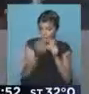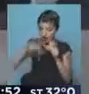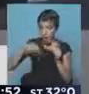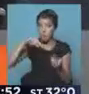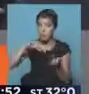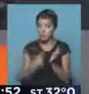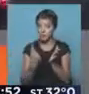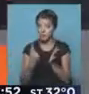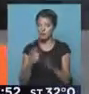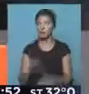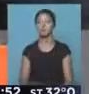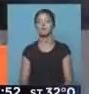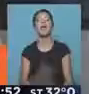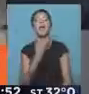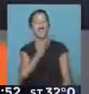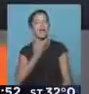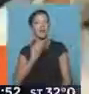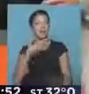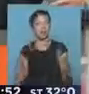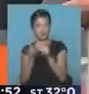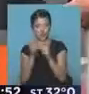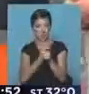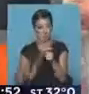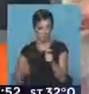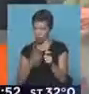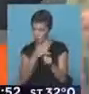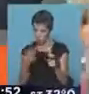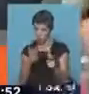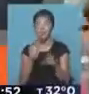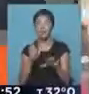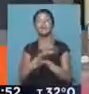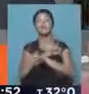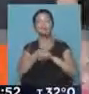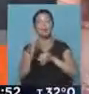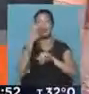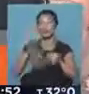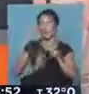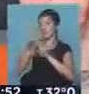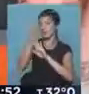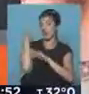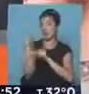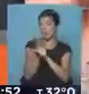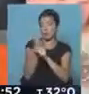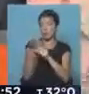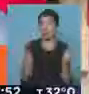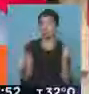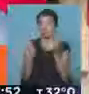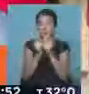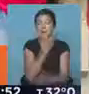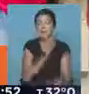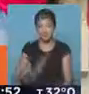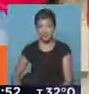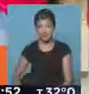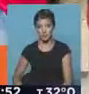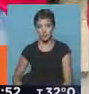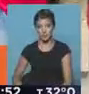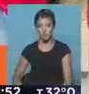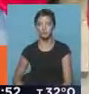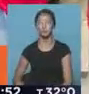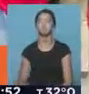no hay cumbre de presidentes desde hace un año lo han reconocido no se puede hacer a quienes dicen que solo la crisis por